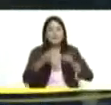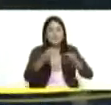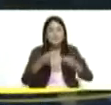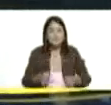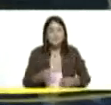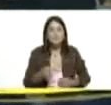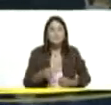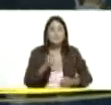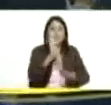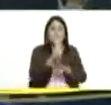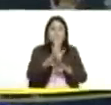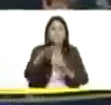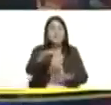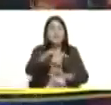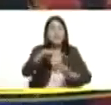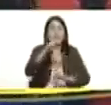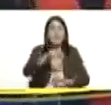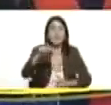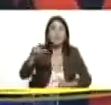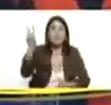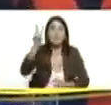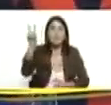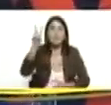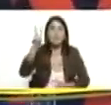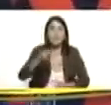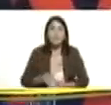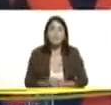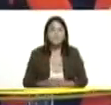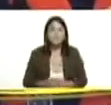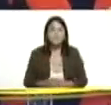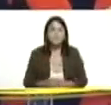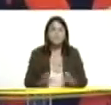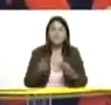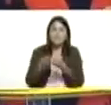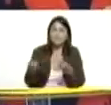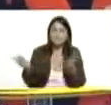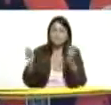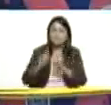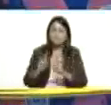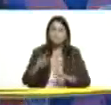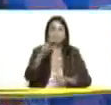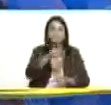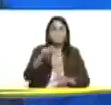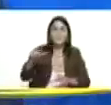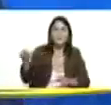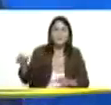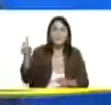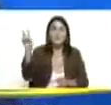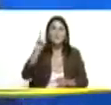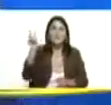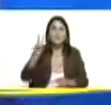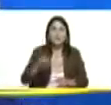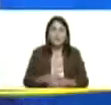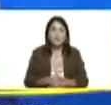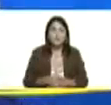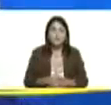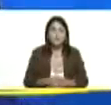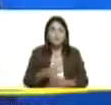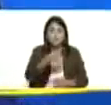proteger y servir a nuestro pueblo y a toda la familia venezolana. Juran